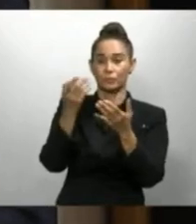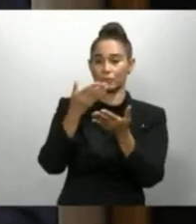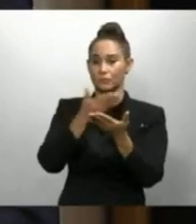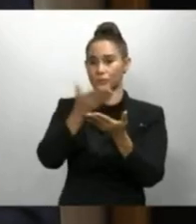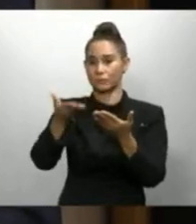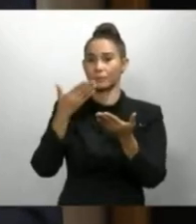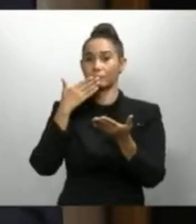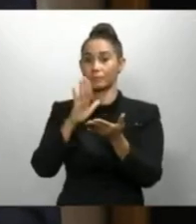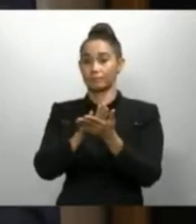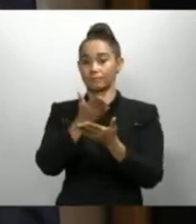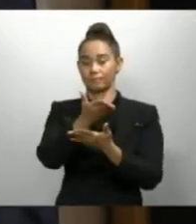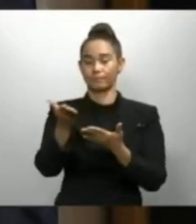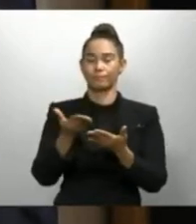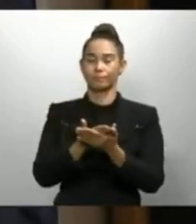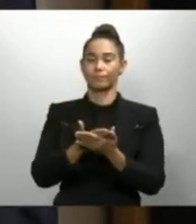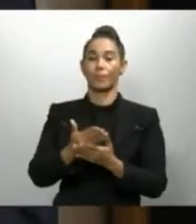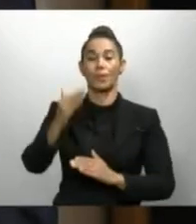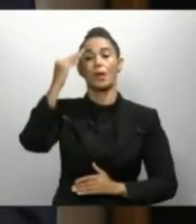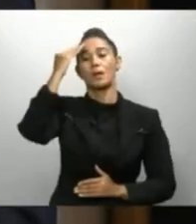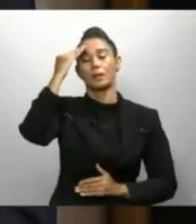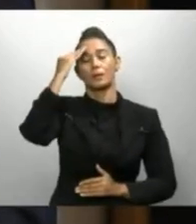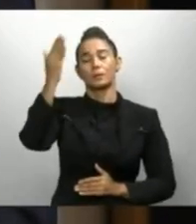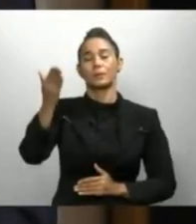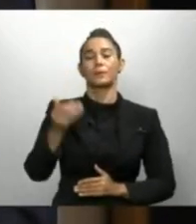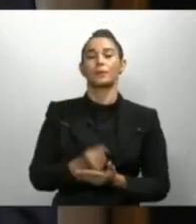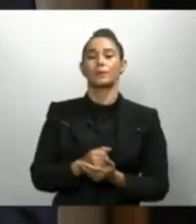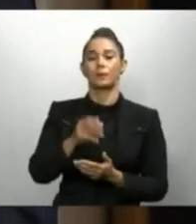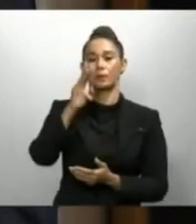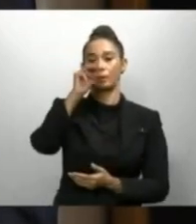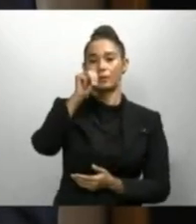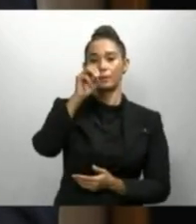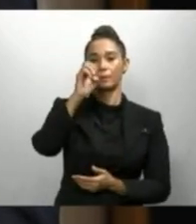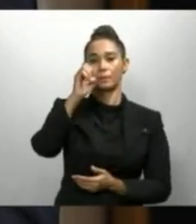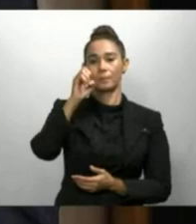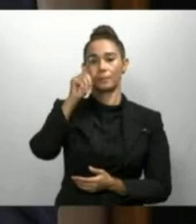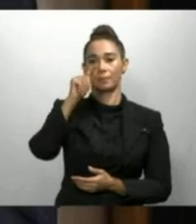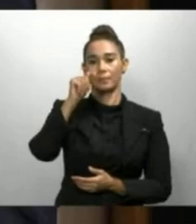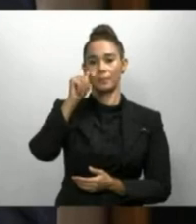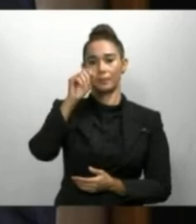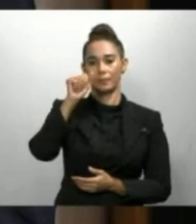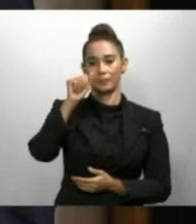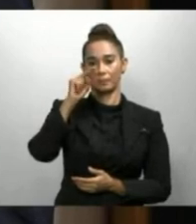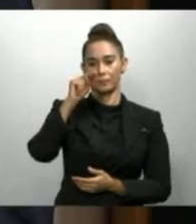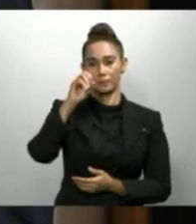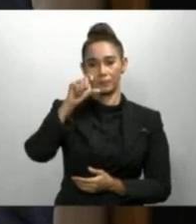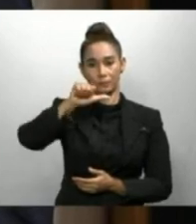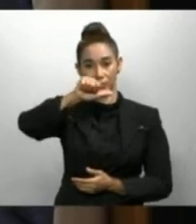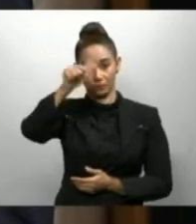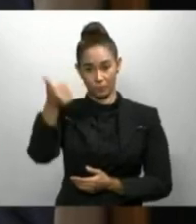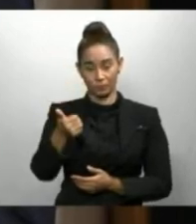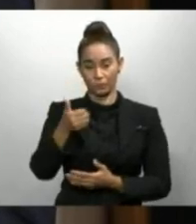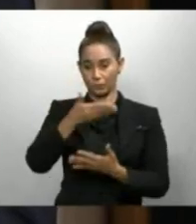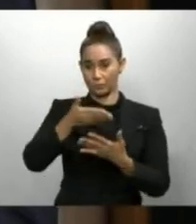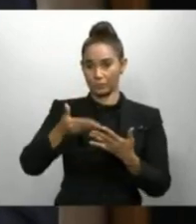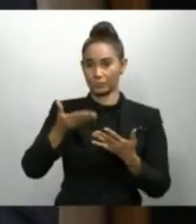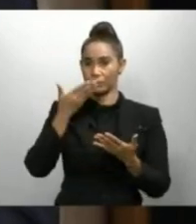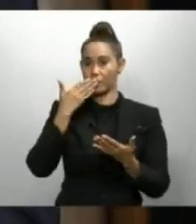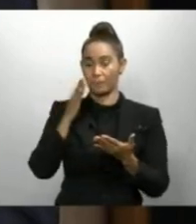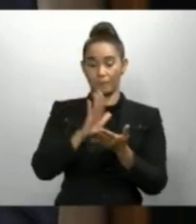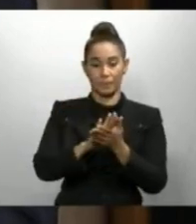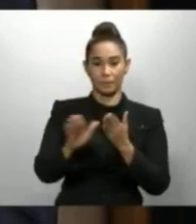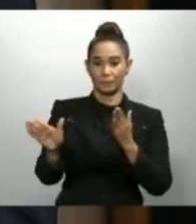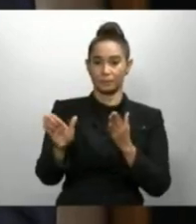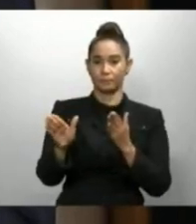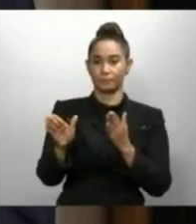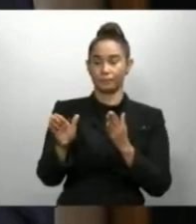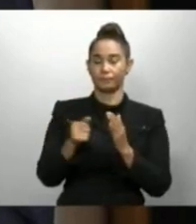manifestaciones. Considerando que el metanol, así como otras sustancias tóxicas